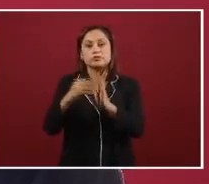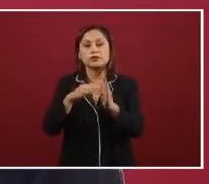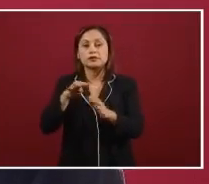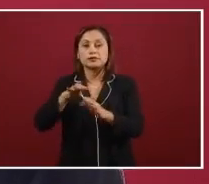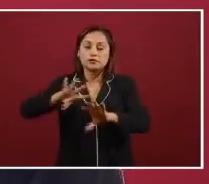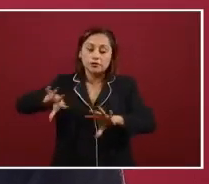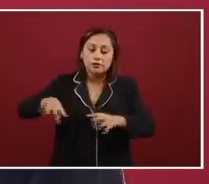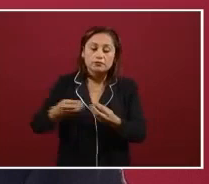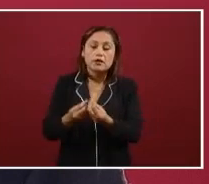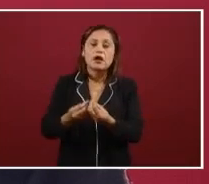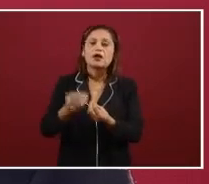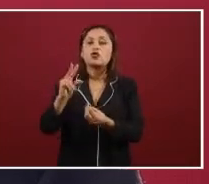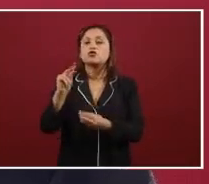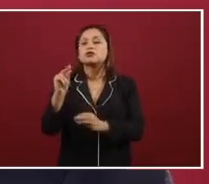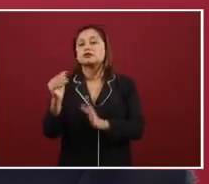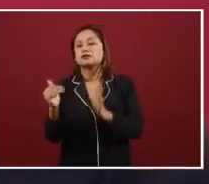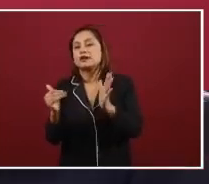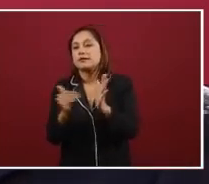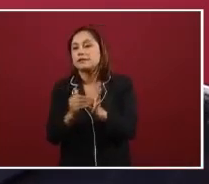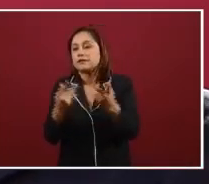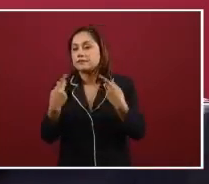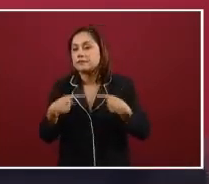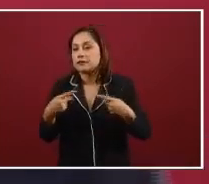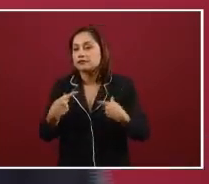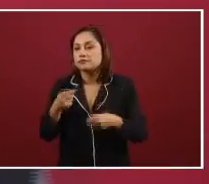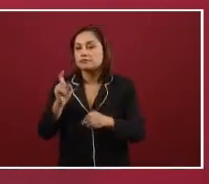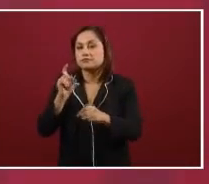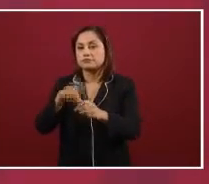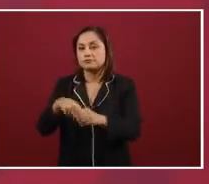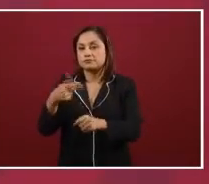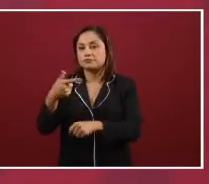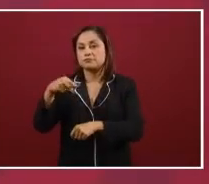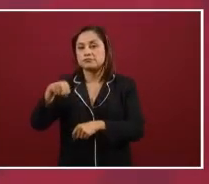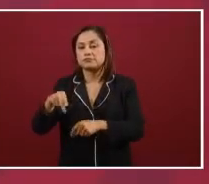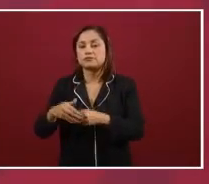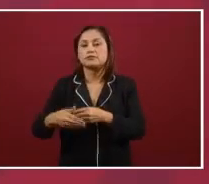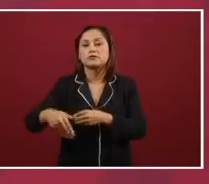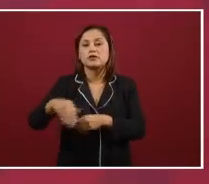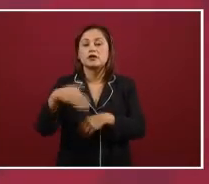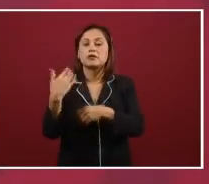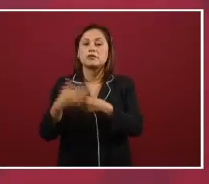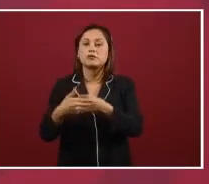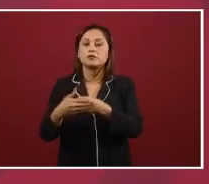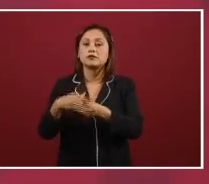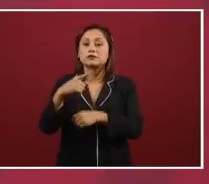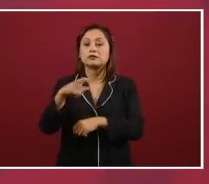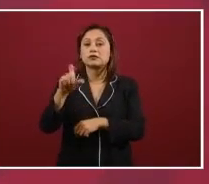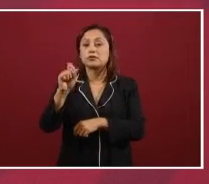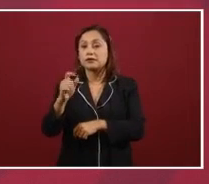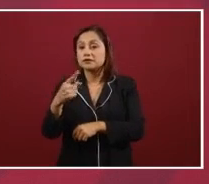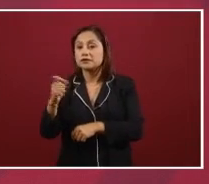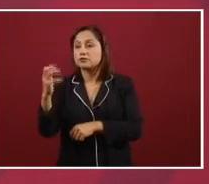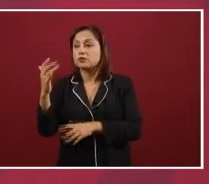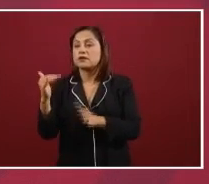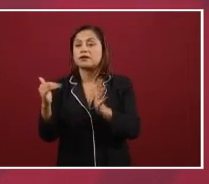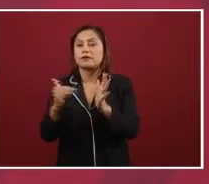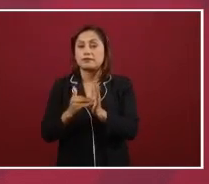elementos y el año próximo de 120 a 150,000, y ya se está contemplando el